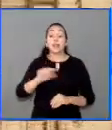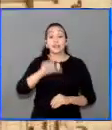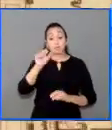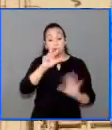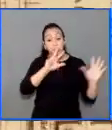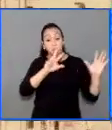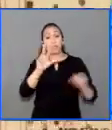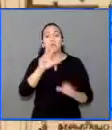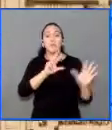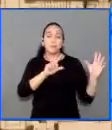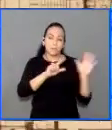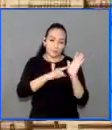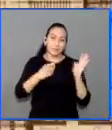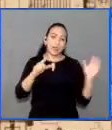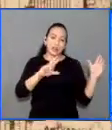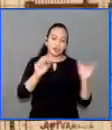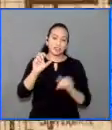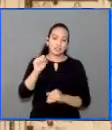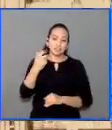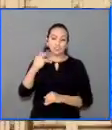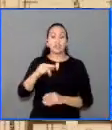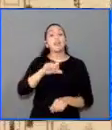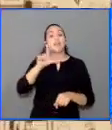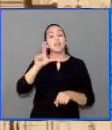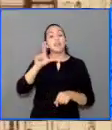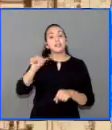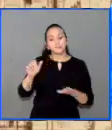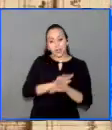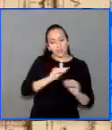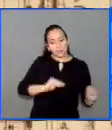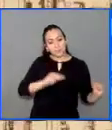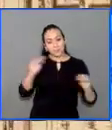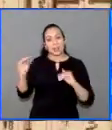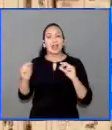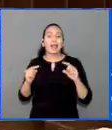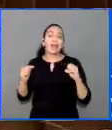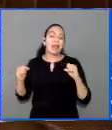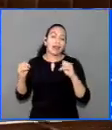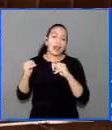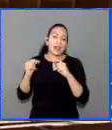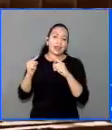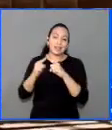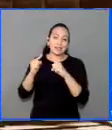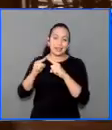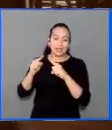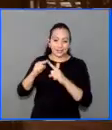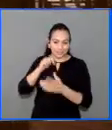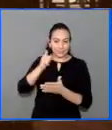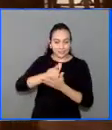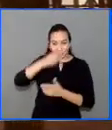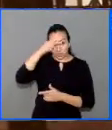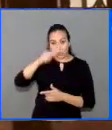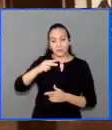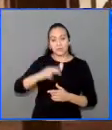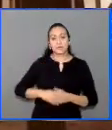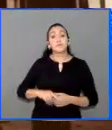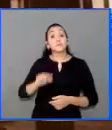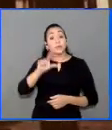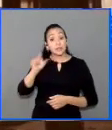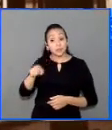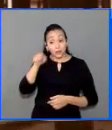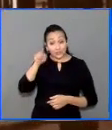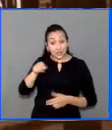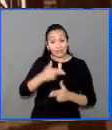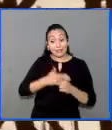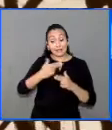trasladó al ex convento de la enseñanza en el centro histórico de la capital del país y fue hasta